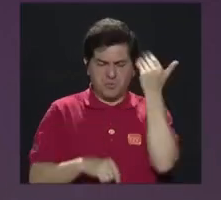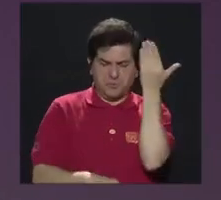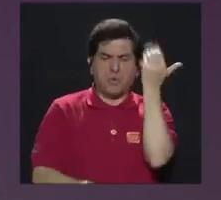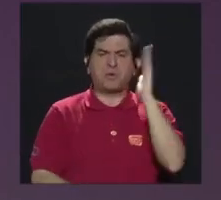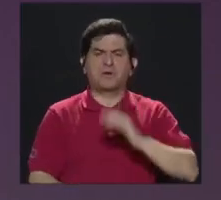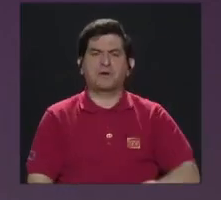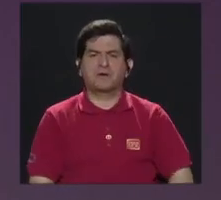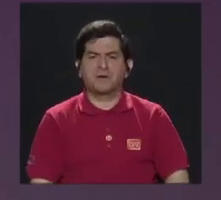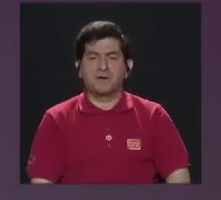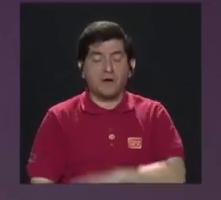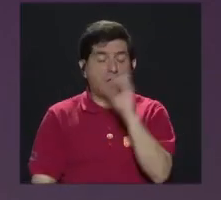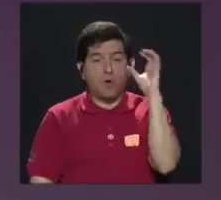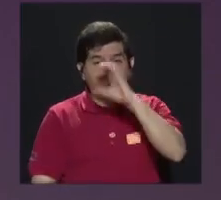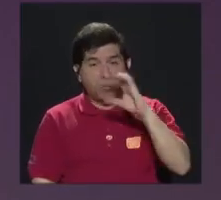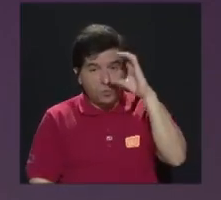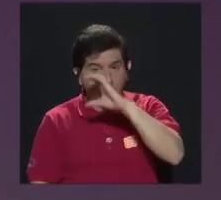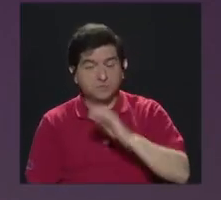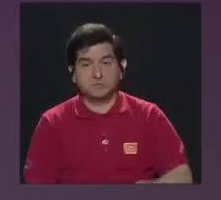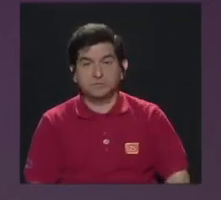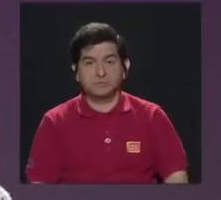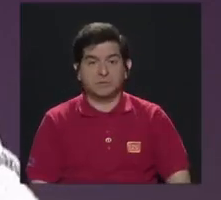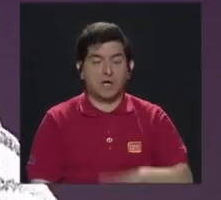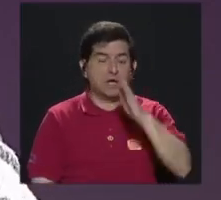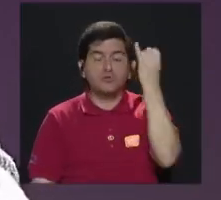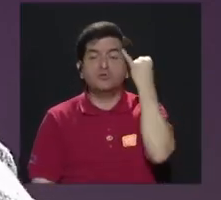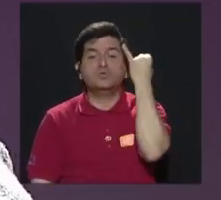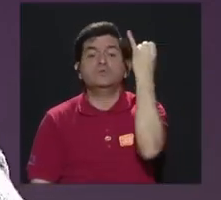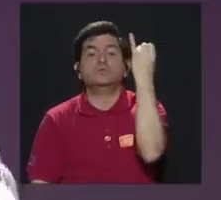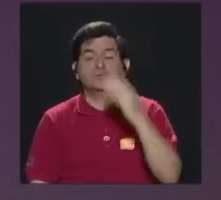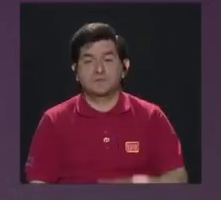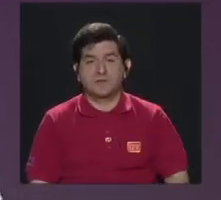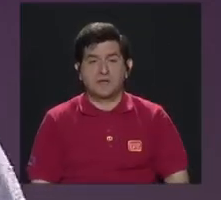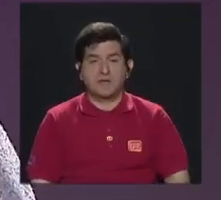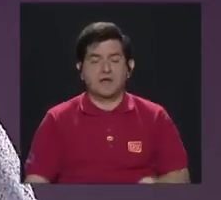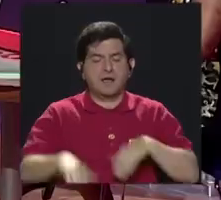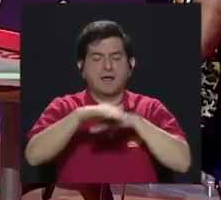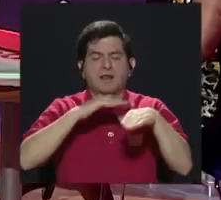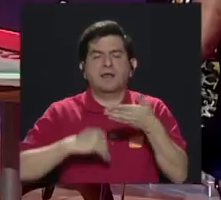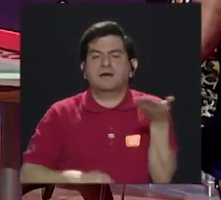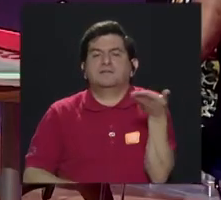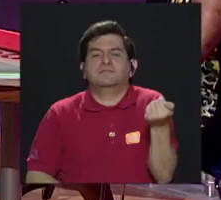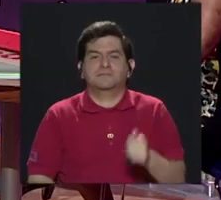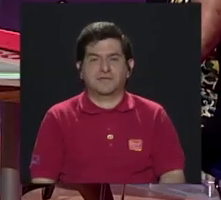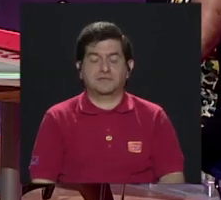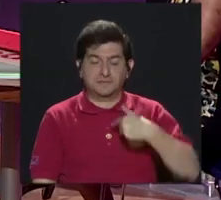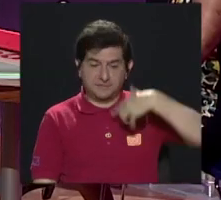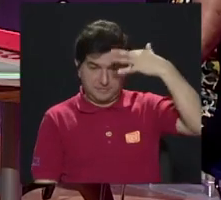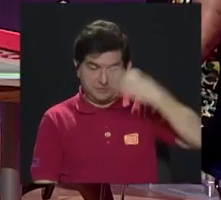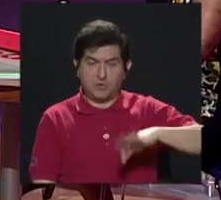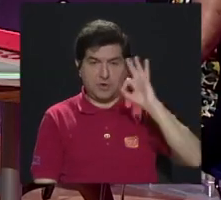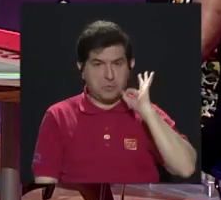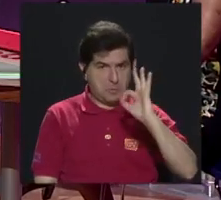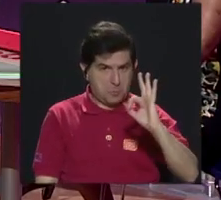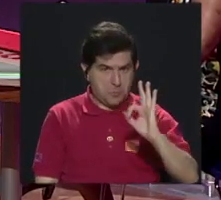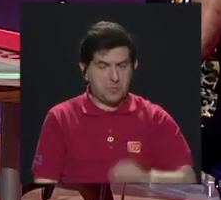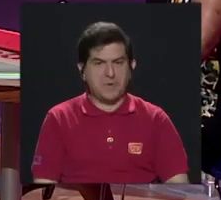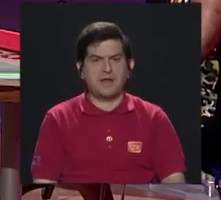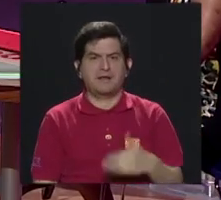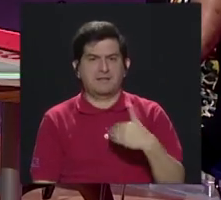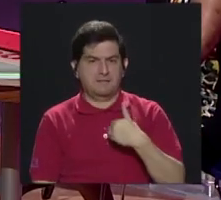O bueno, entonces que busquen sus argumentos a ver en qué se fundamentan. Entonces me parece muy bien que se haya